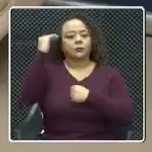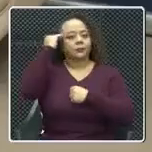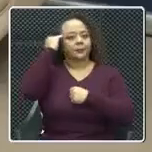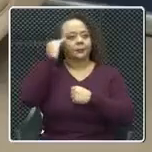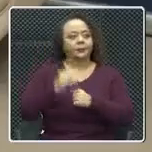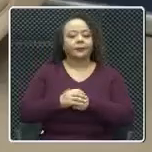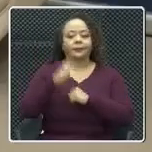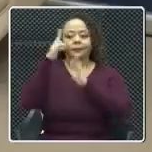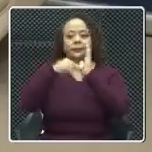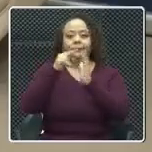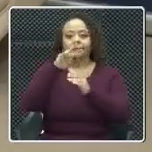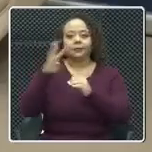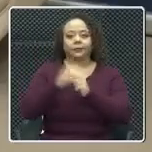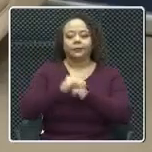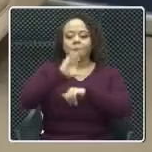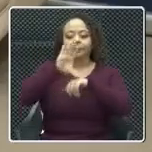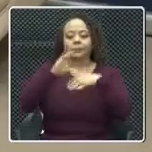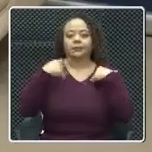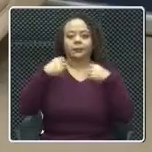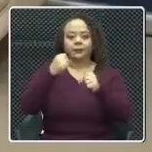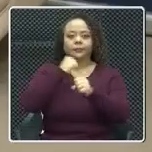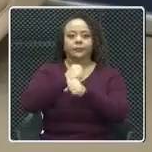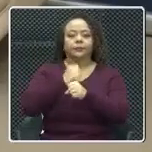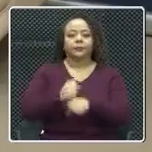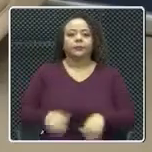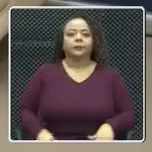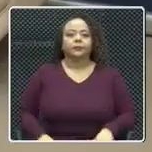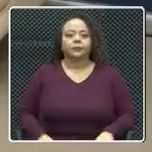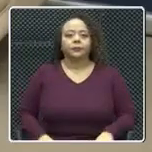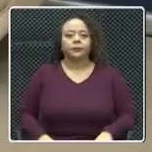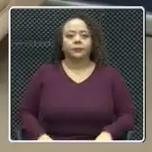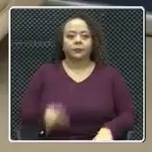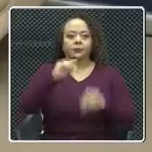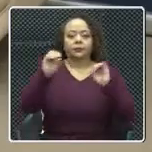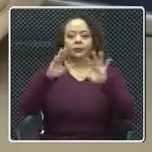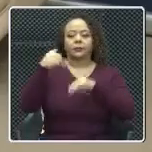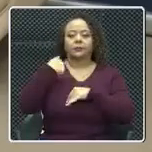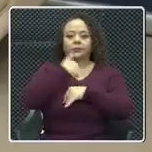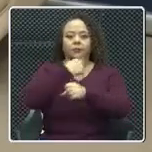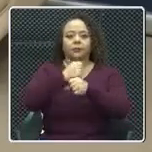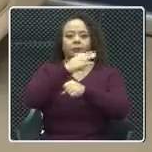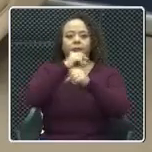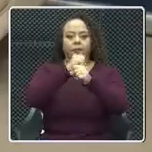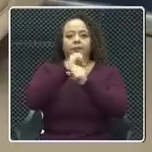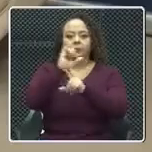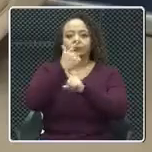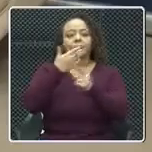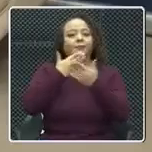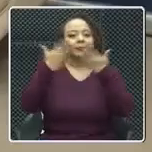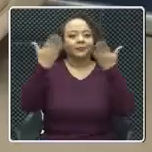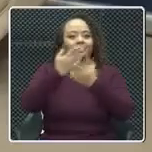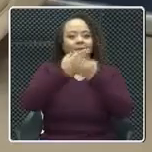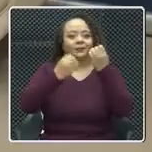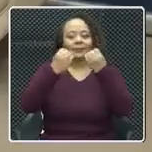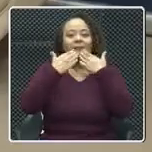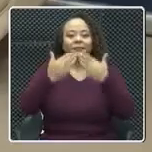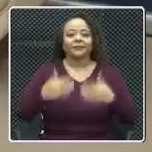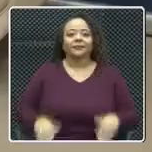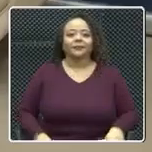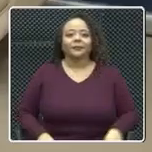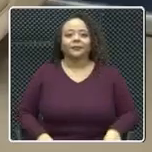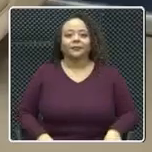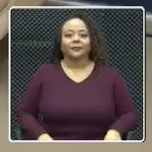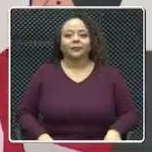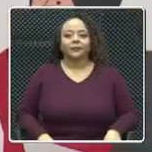Mental 2024 del Consejo de Salud Ocupacional y, por supuesto, del Ministerio de Trabajo y Seguridad Social. Bienvenidas ambas. Muchas gracias. Muchas gracias.